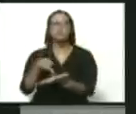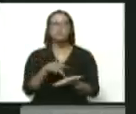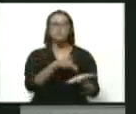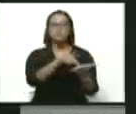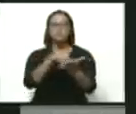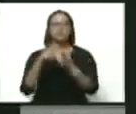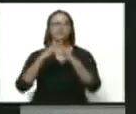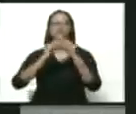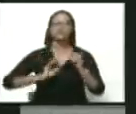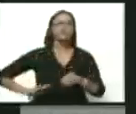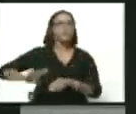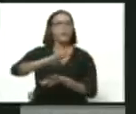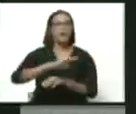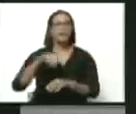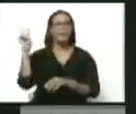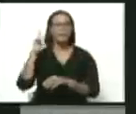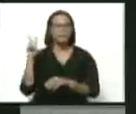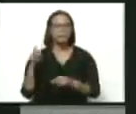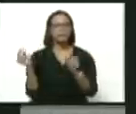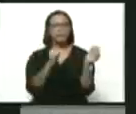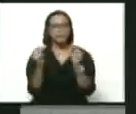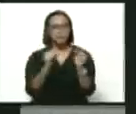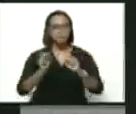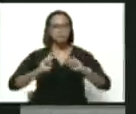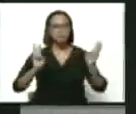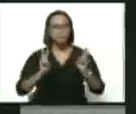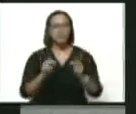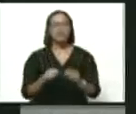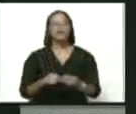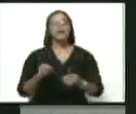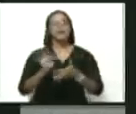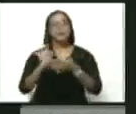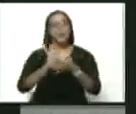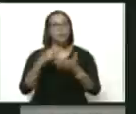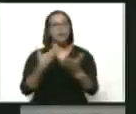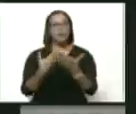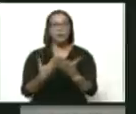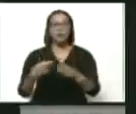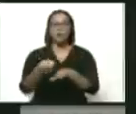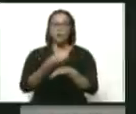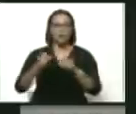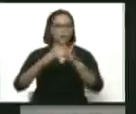debatir los temas del rol del partido en los gobiernos. Uh-huh.